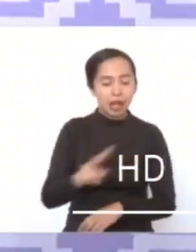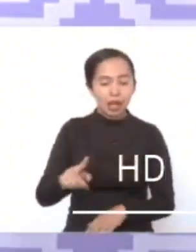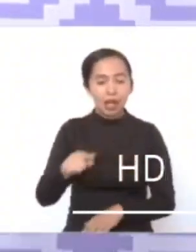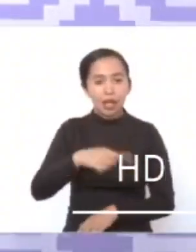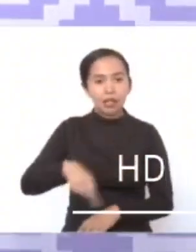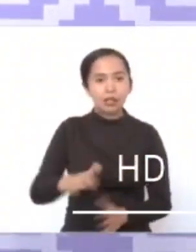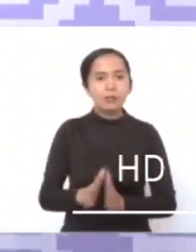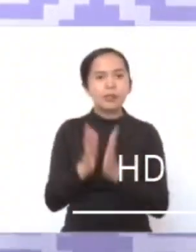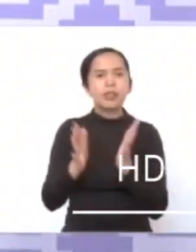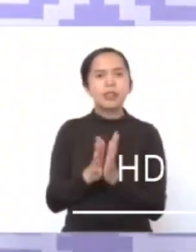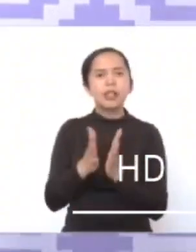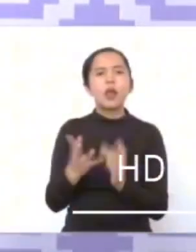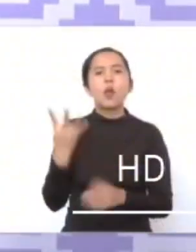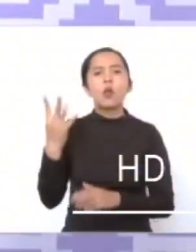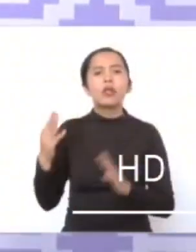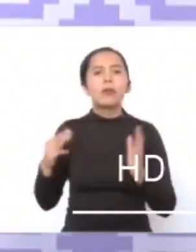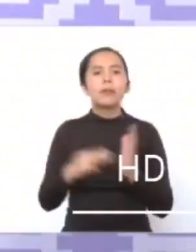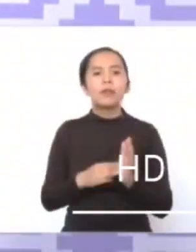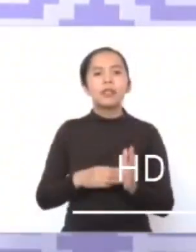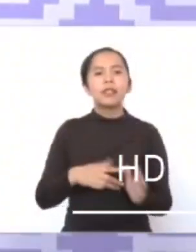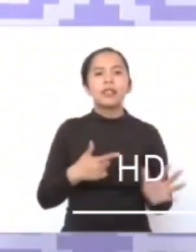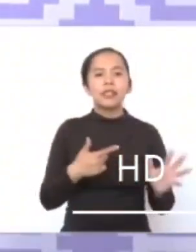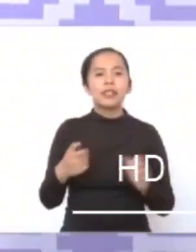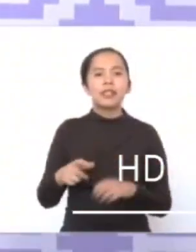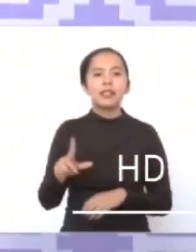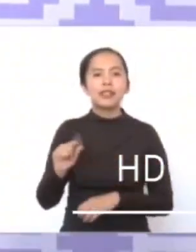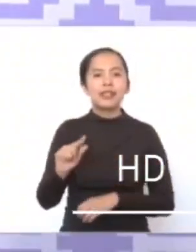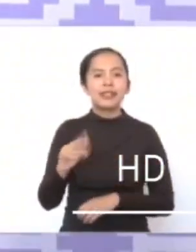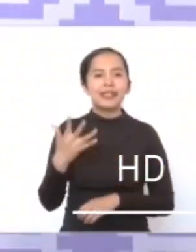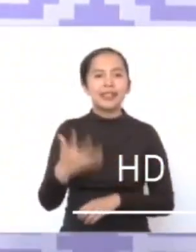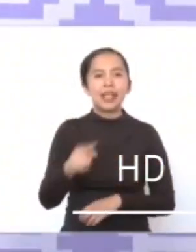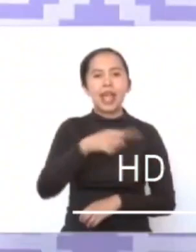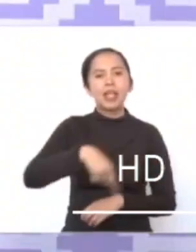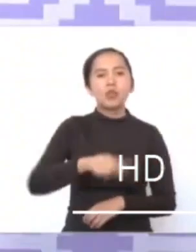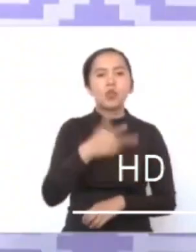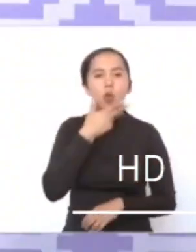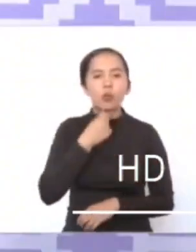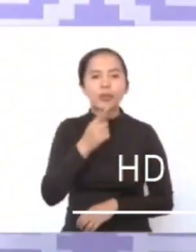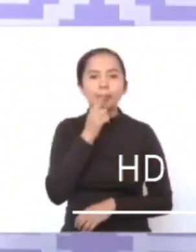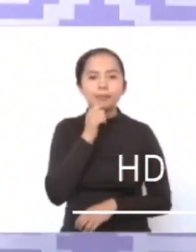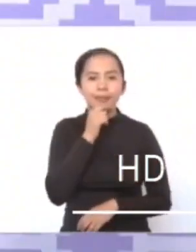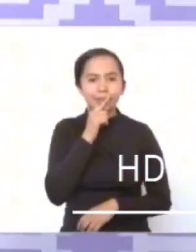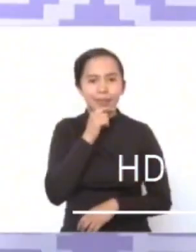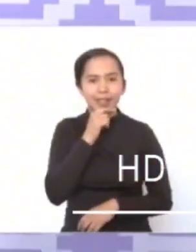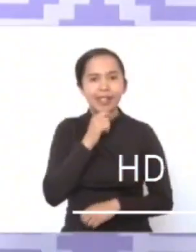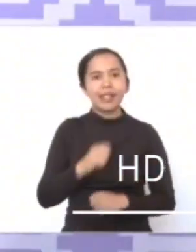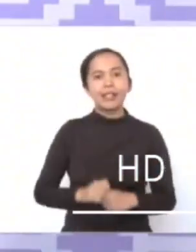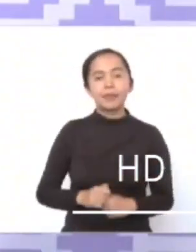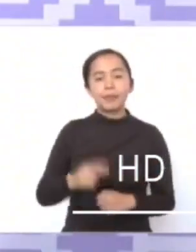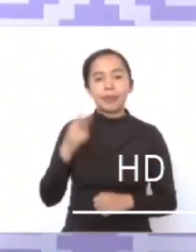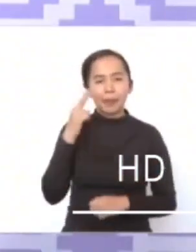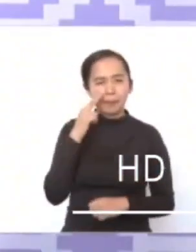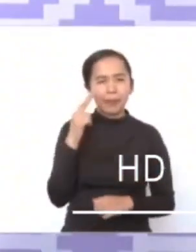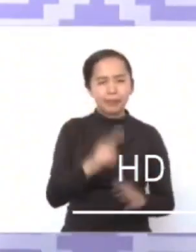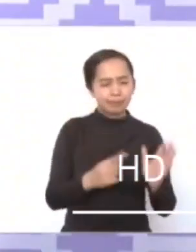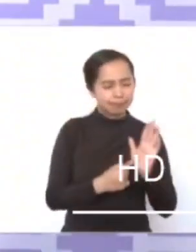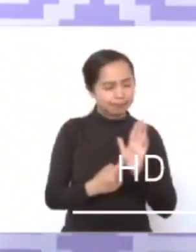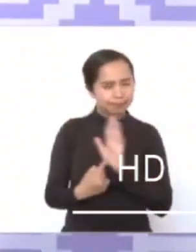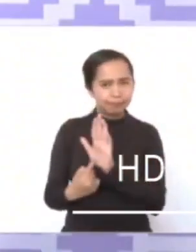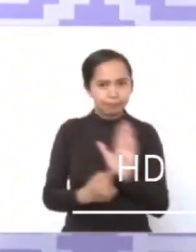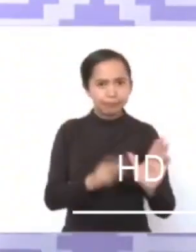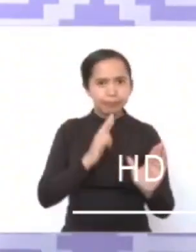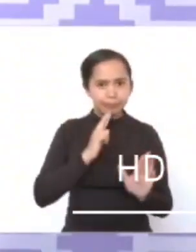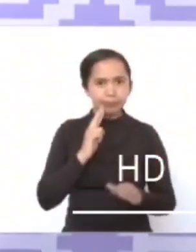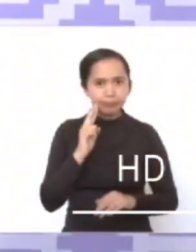participantes, 4.565 han sido hombres policías. Los resultados presentados son un